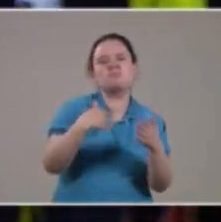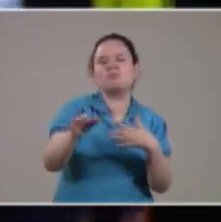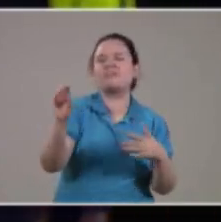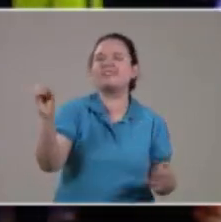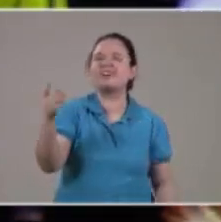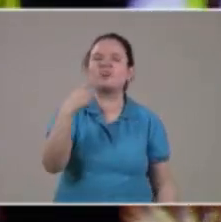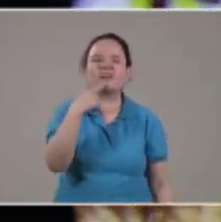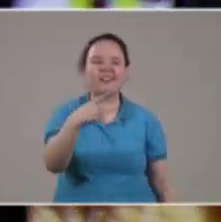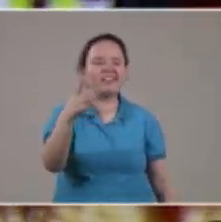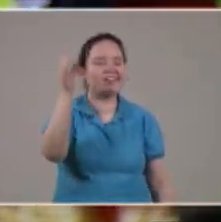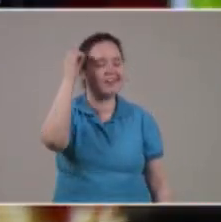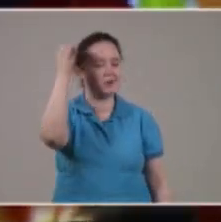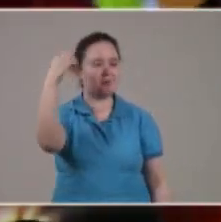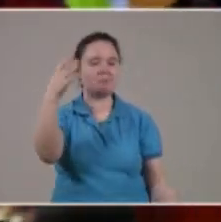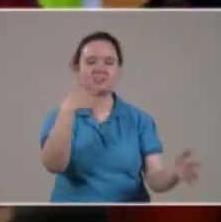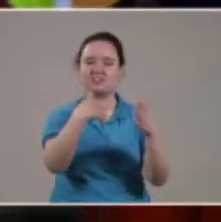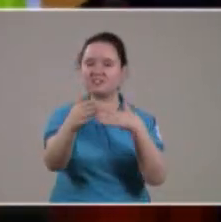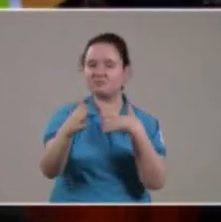uno que meterlos en este lío.